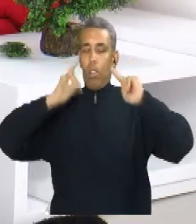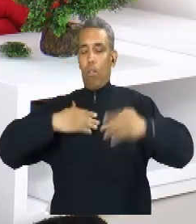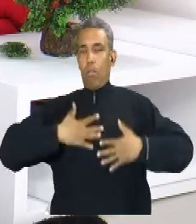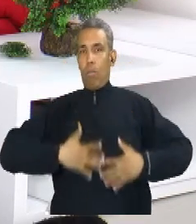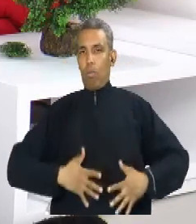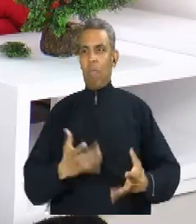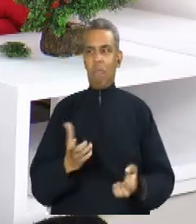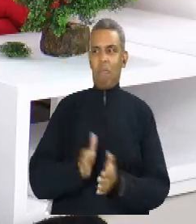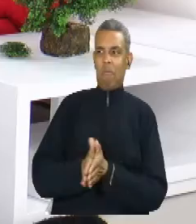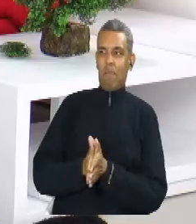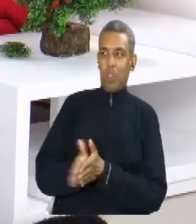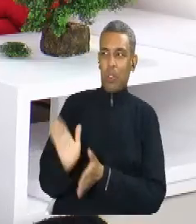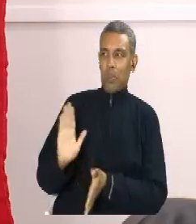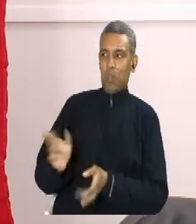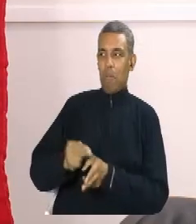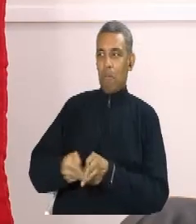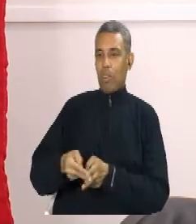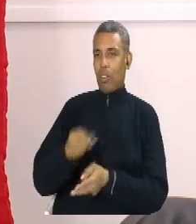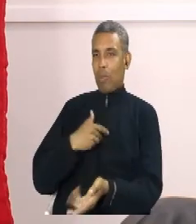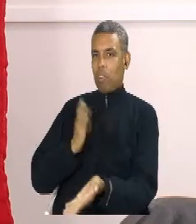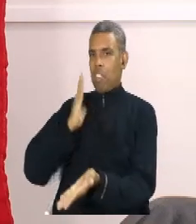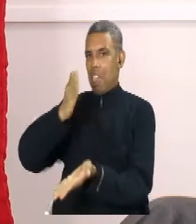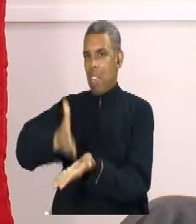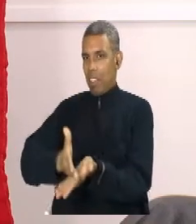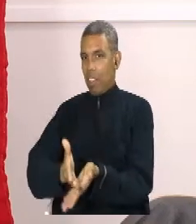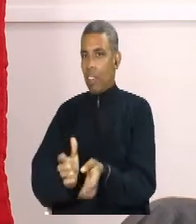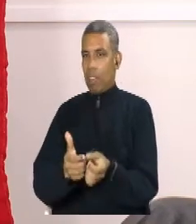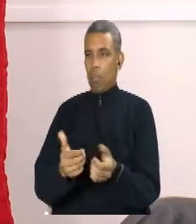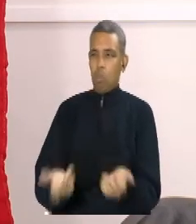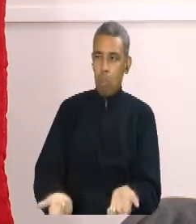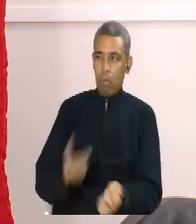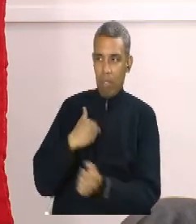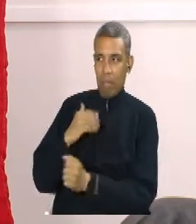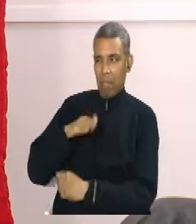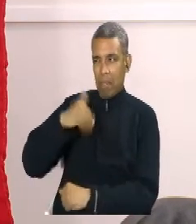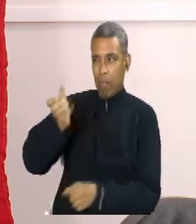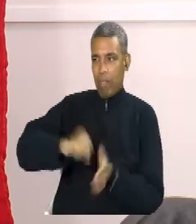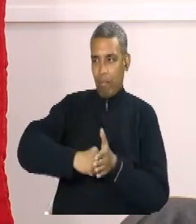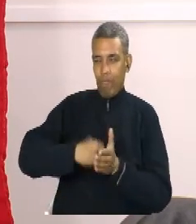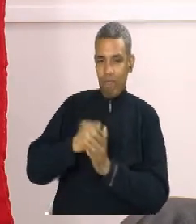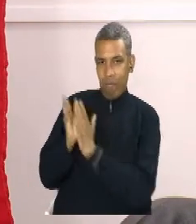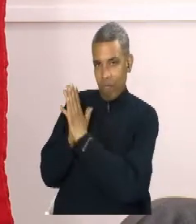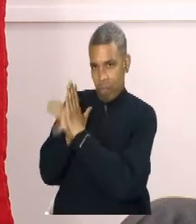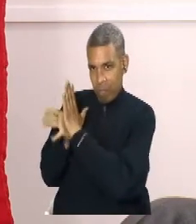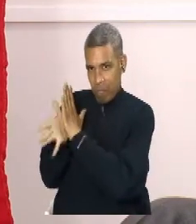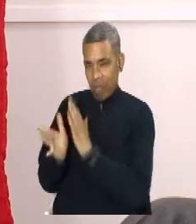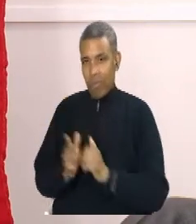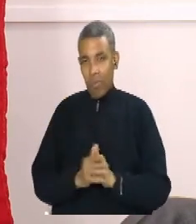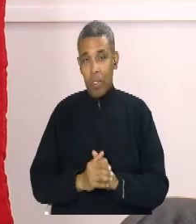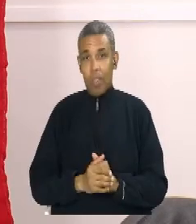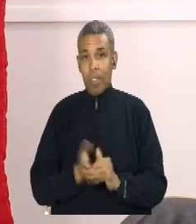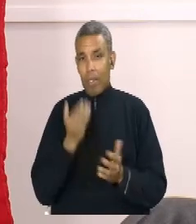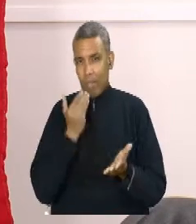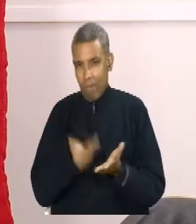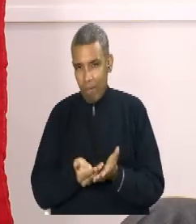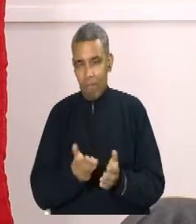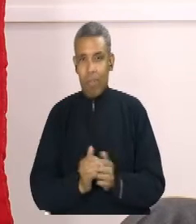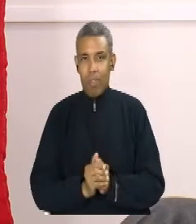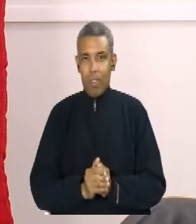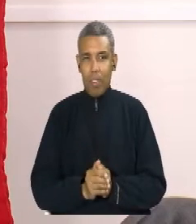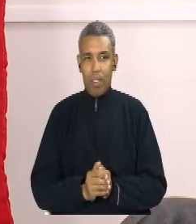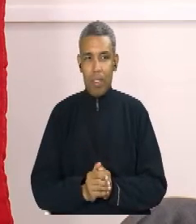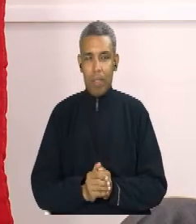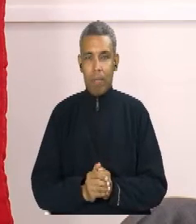cuento claro un saludo de paso a jessica barraza que muy probablemente nos está viendo hasta ahora en la mañana y ustedes